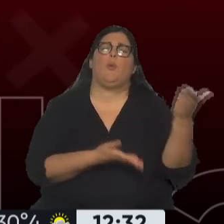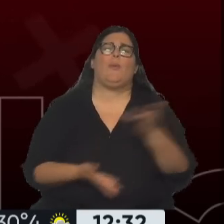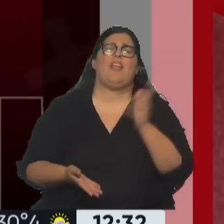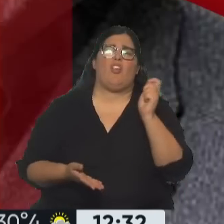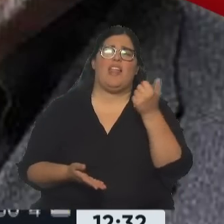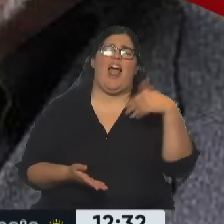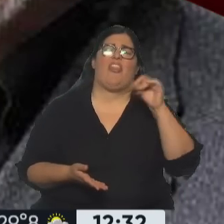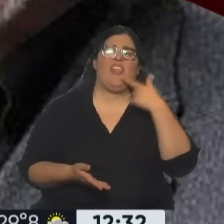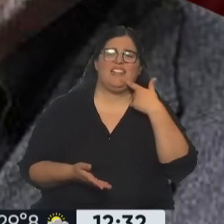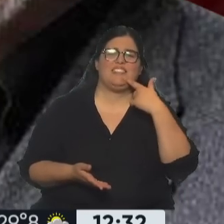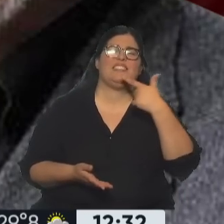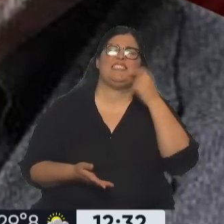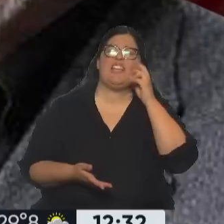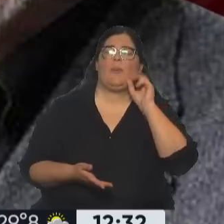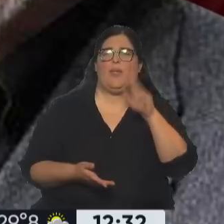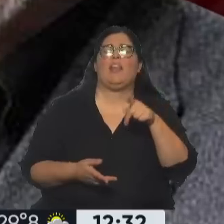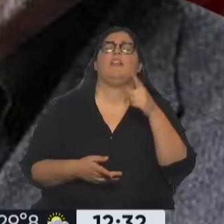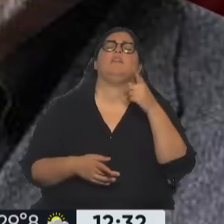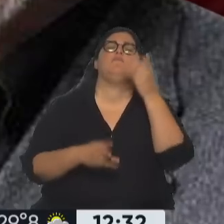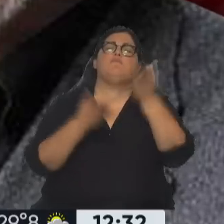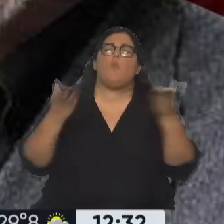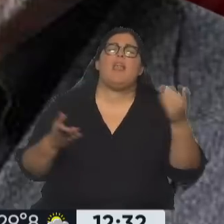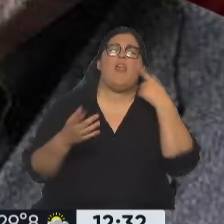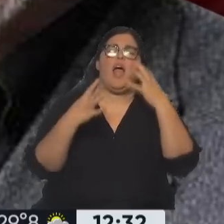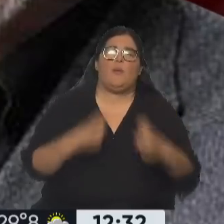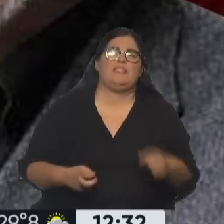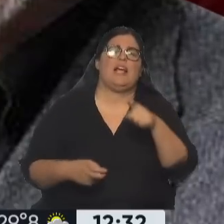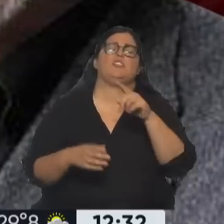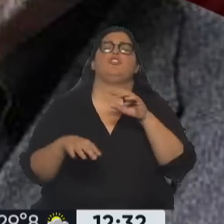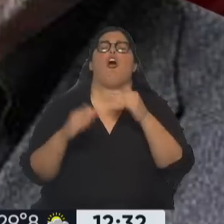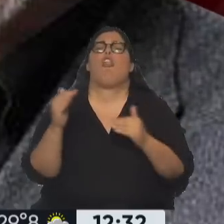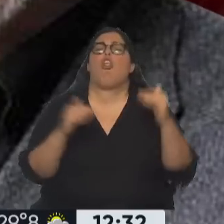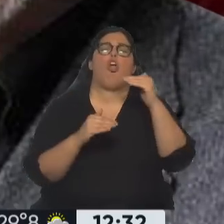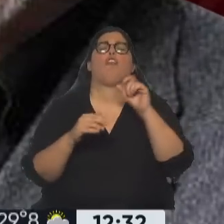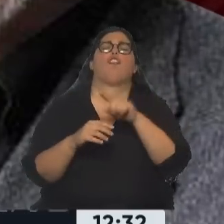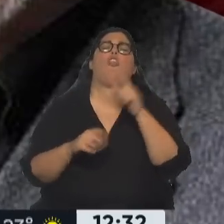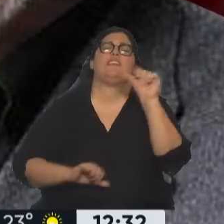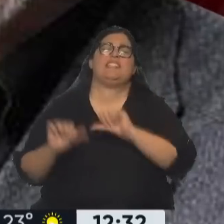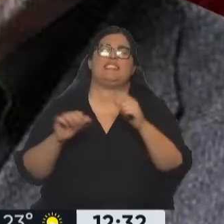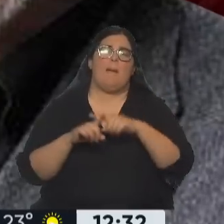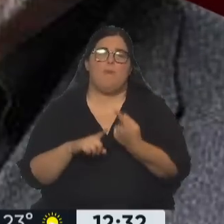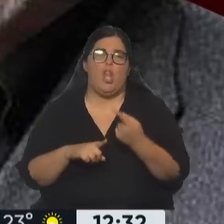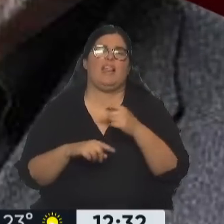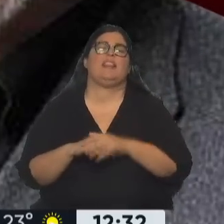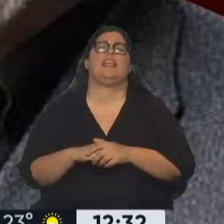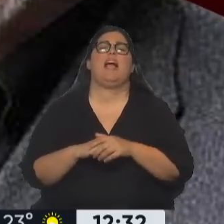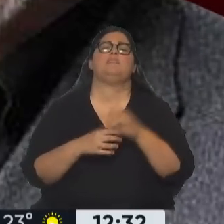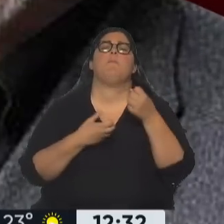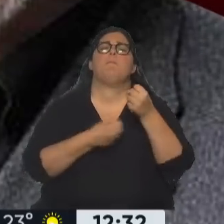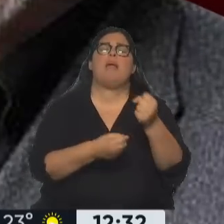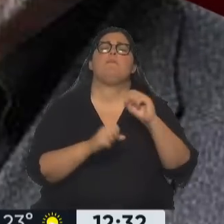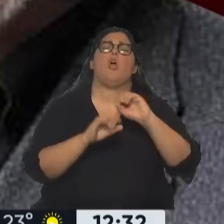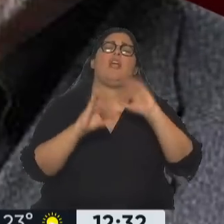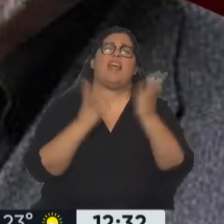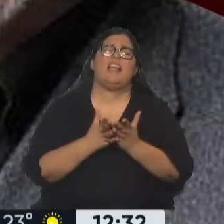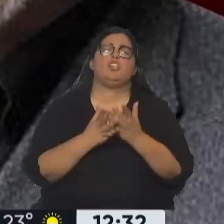Andrés Servín. Él es antropólogo y doctor en ciencias políticas, presidente del think tank regional CRIES, Premio Internacional de